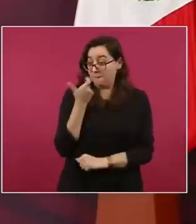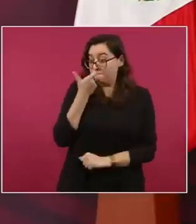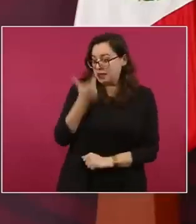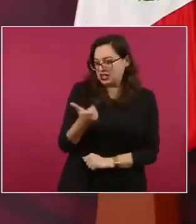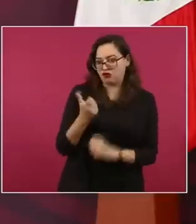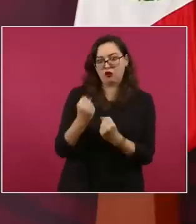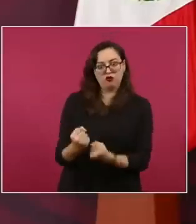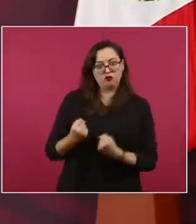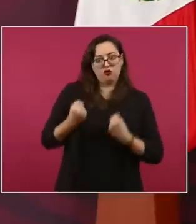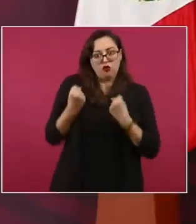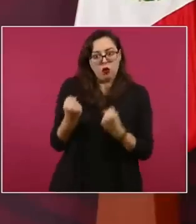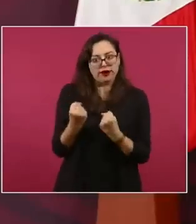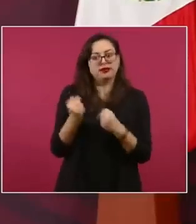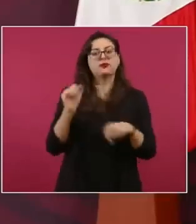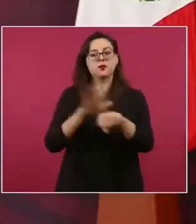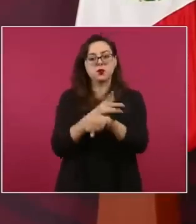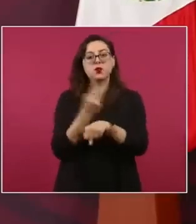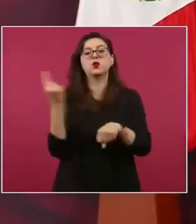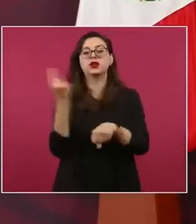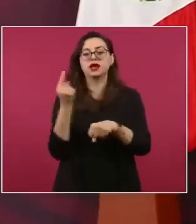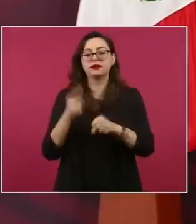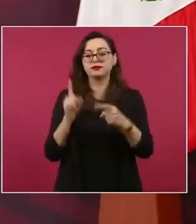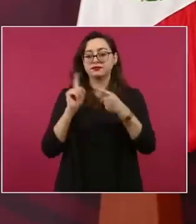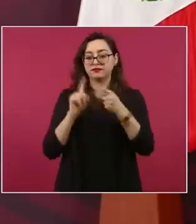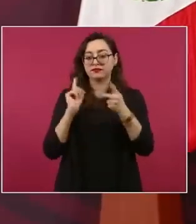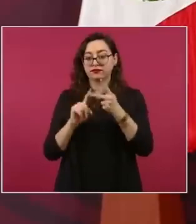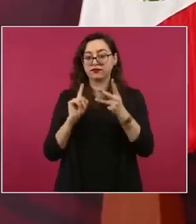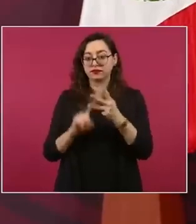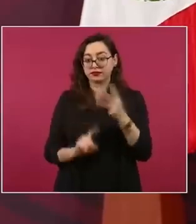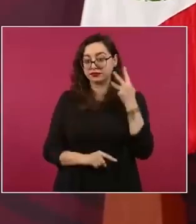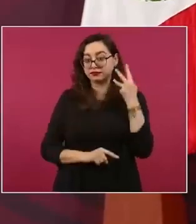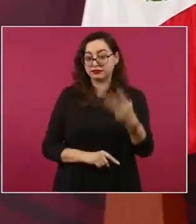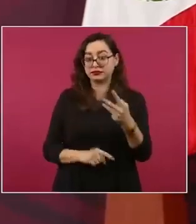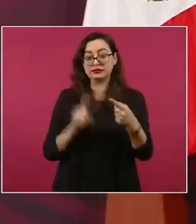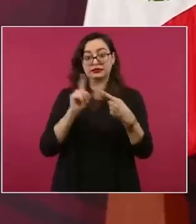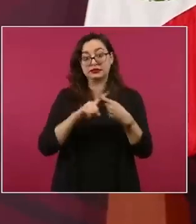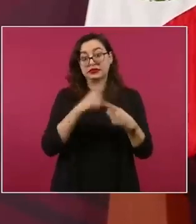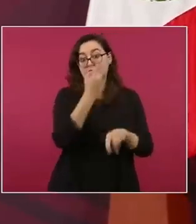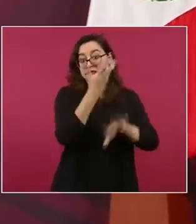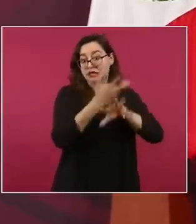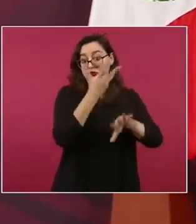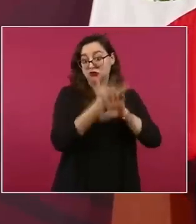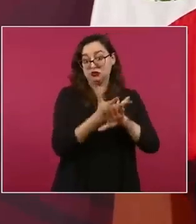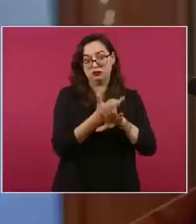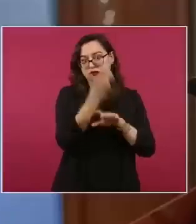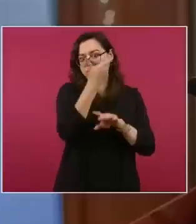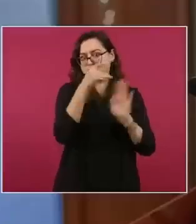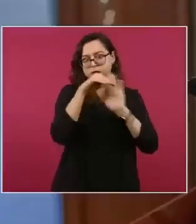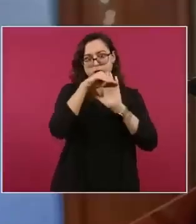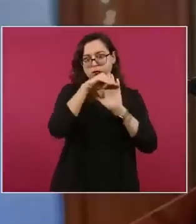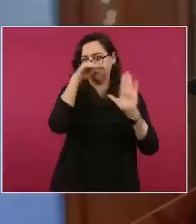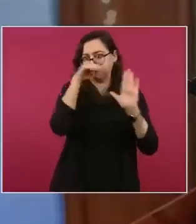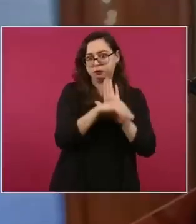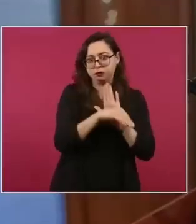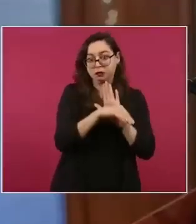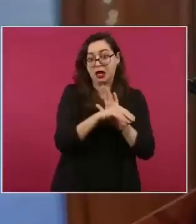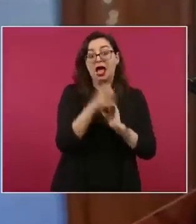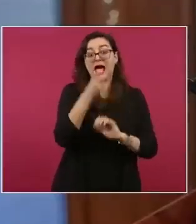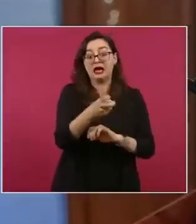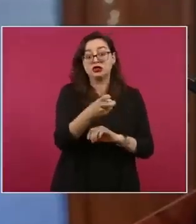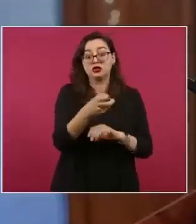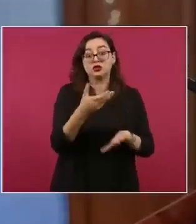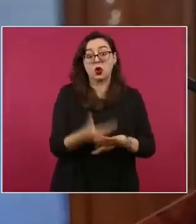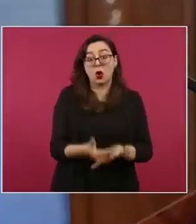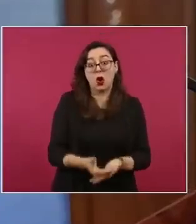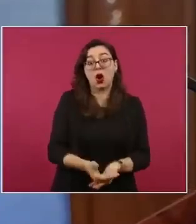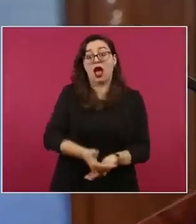3 razones. Sí. Una, porque hay un diferencial de tasas de interés importante con Estados Unidos. Totalmente. Y ese diferencial lo incrementamos antes que